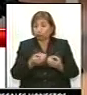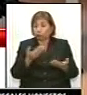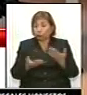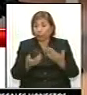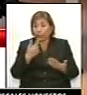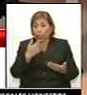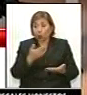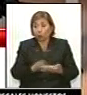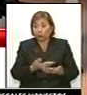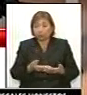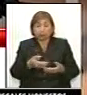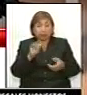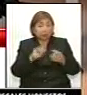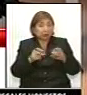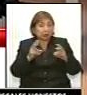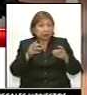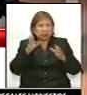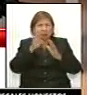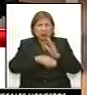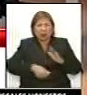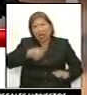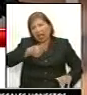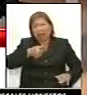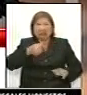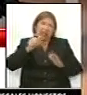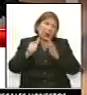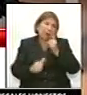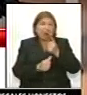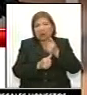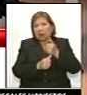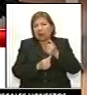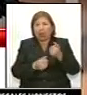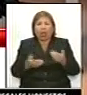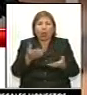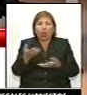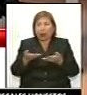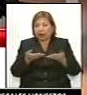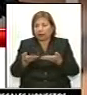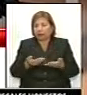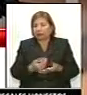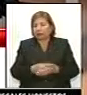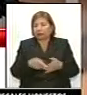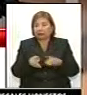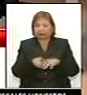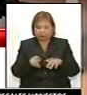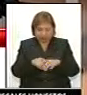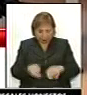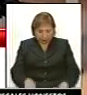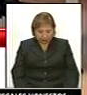un, entre comillas, mando medio? ¿Era alguien accesorio en la misma?